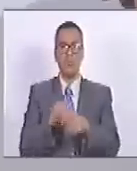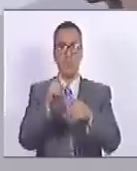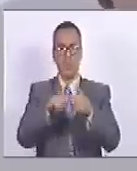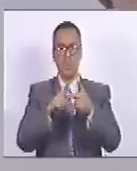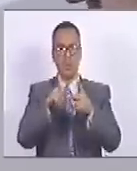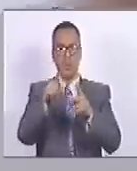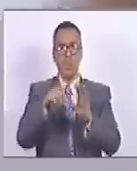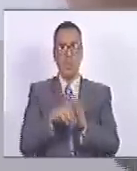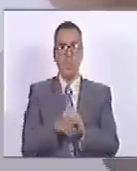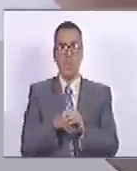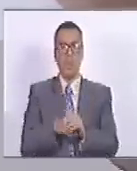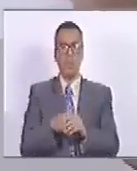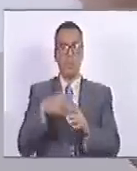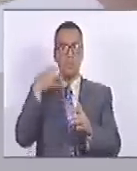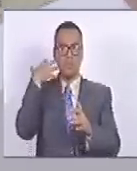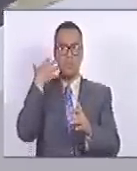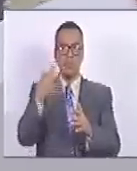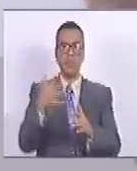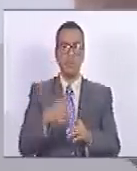Intemperante, grosero,